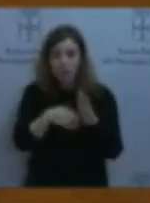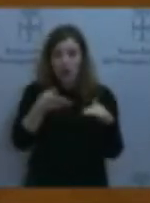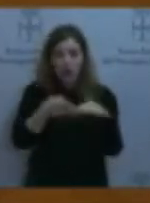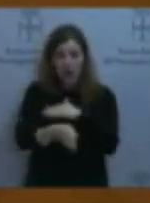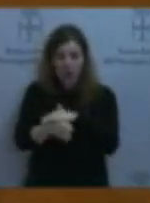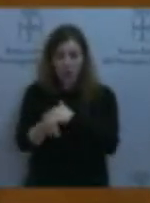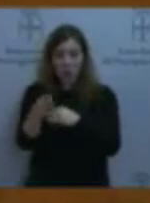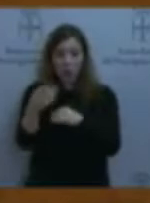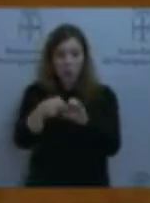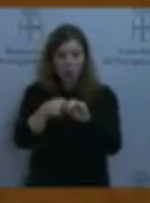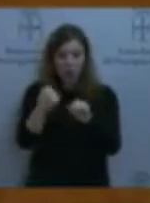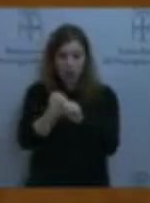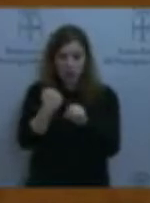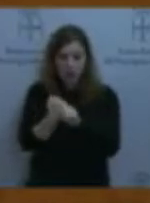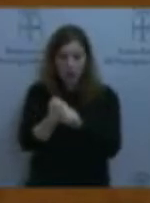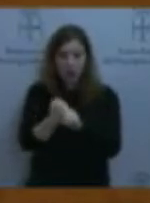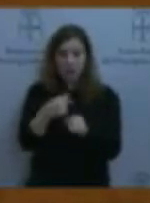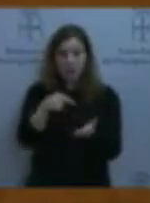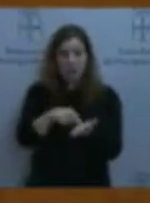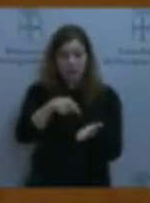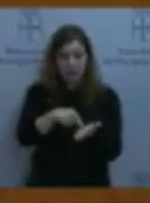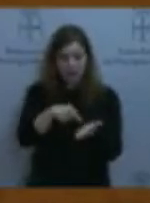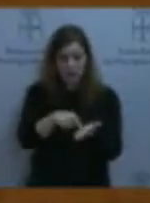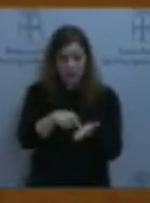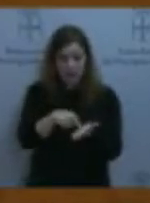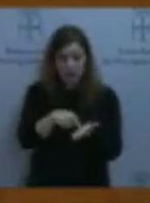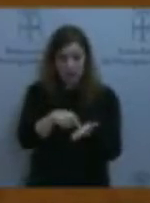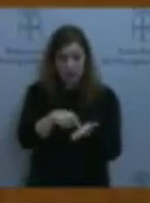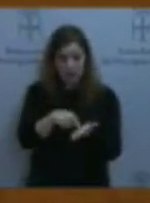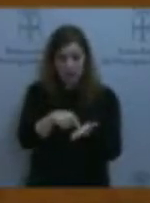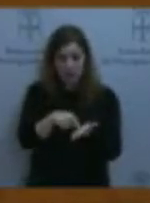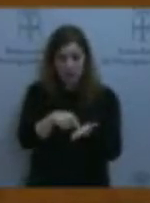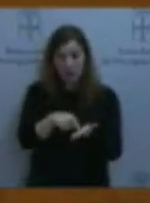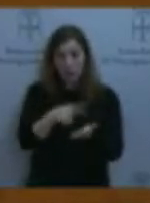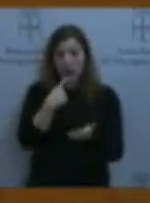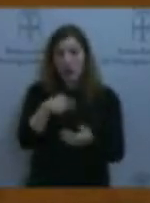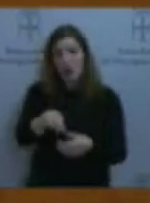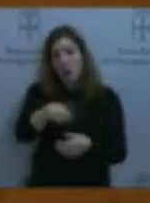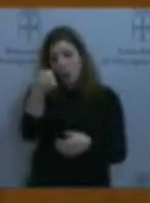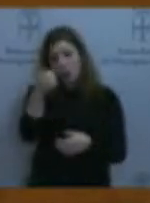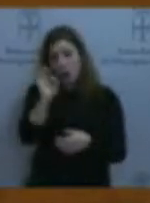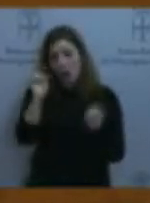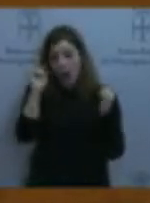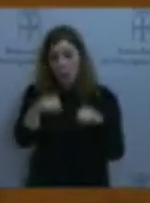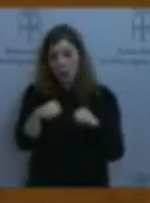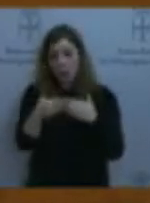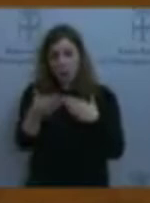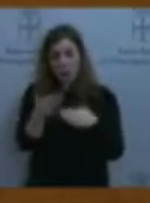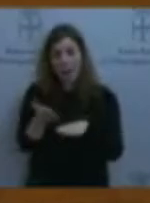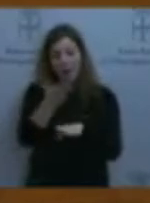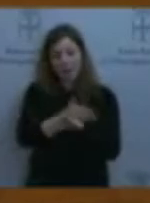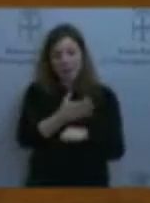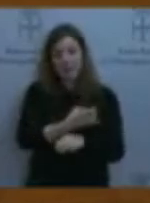requieren del visto bueno o del acuerdo de la negociación previa con los sindicatos. Pues bien, estas son las dos